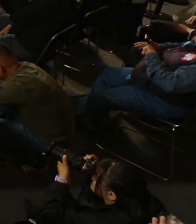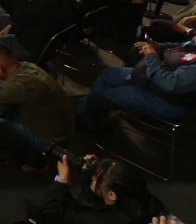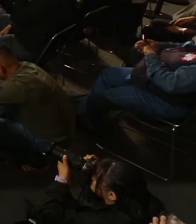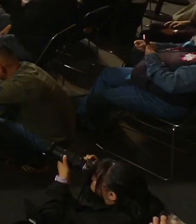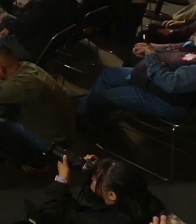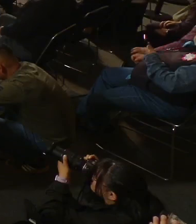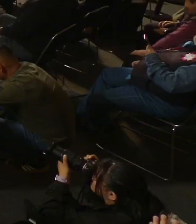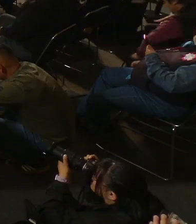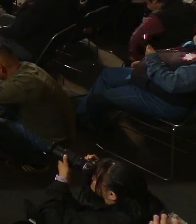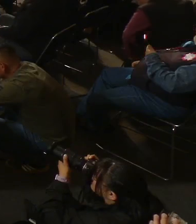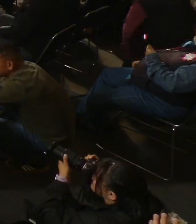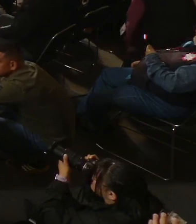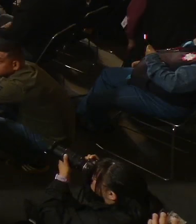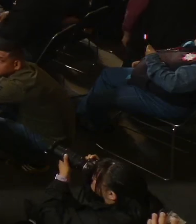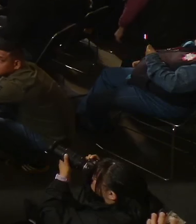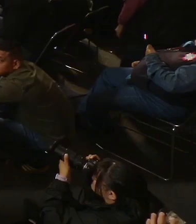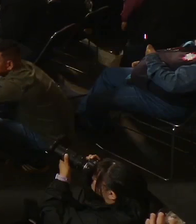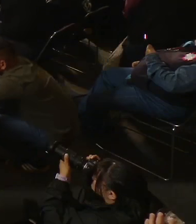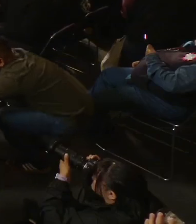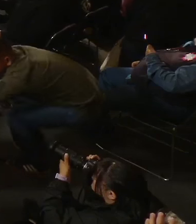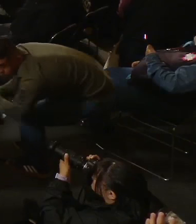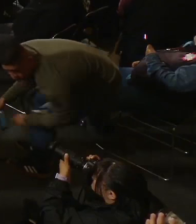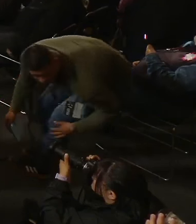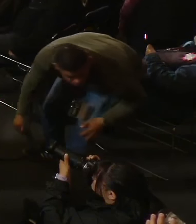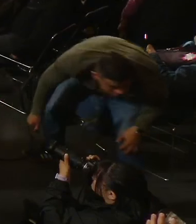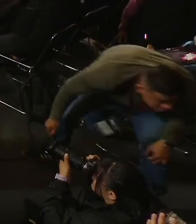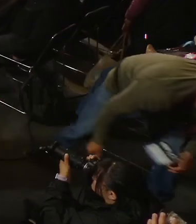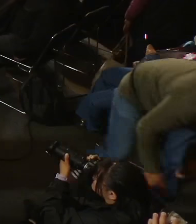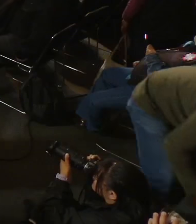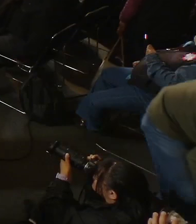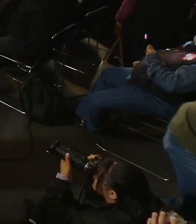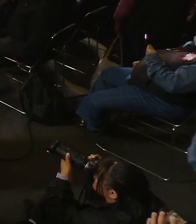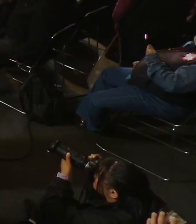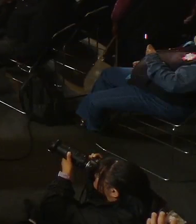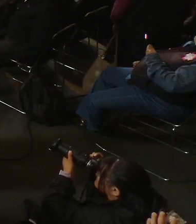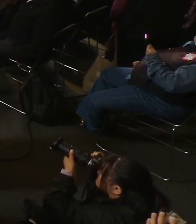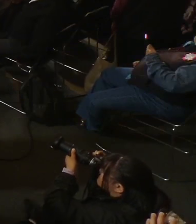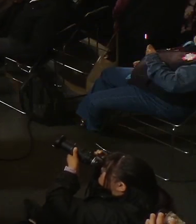Gracias, presidenta. Buen día. ¿Perdón? ¿Señora gobernadores?